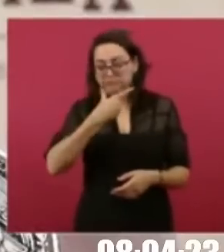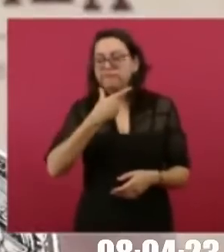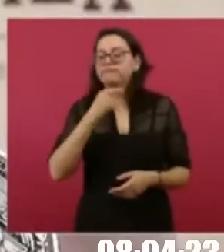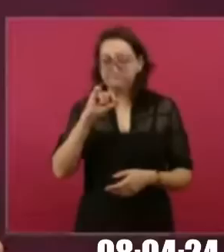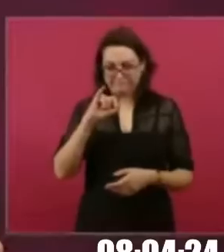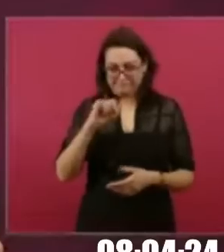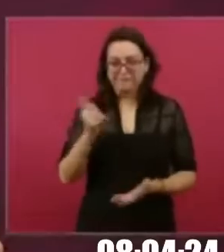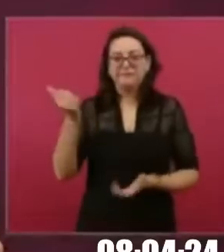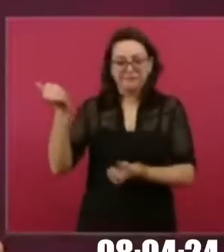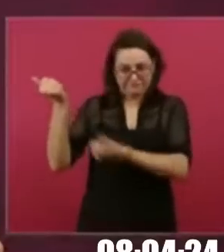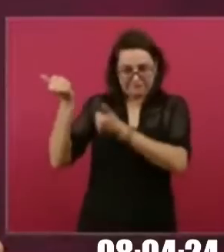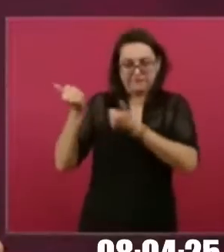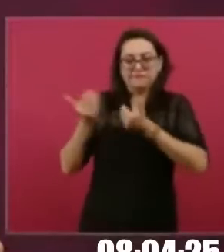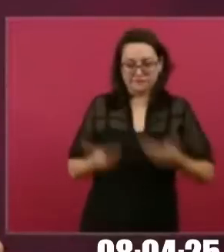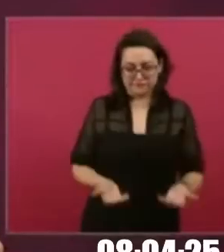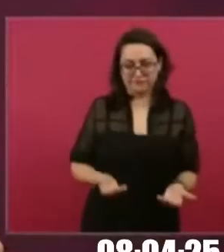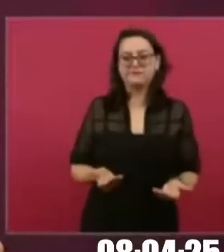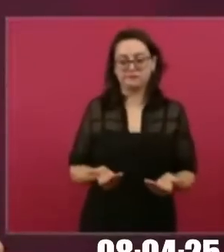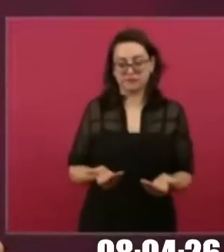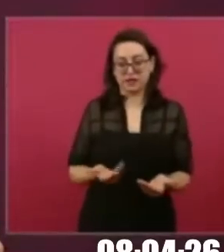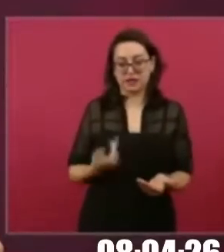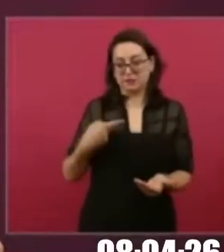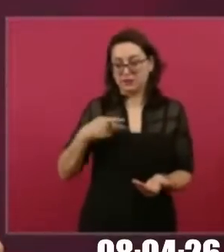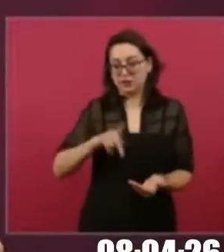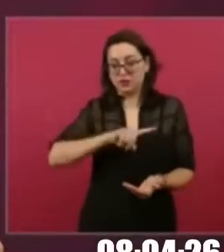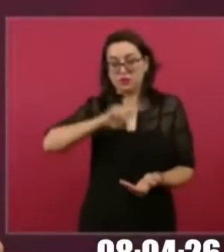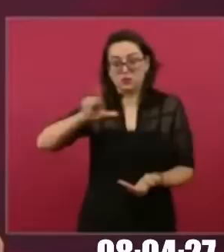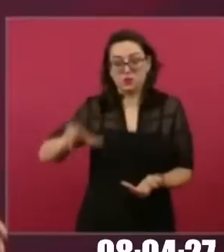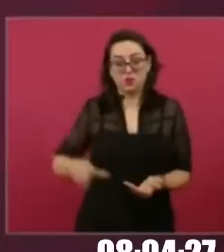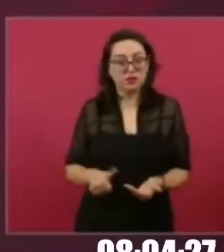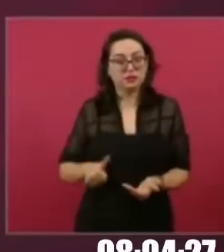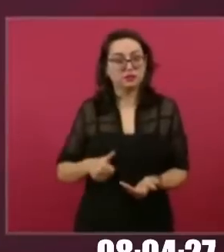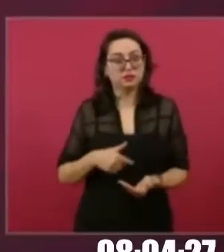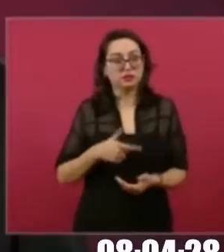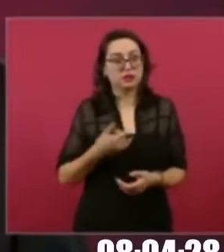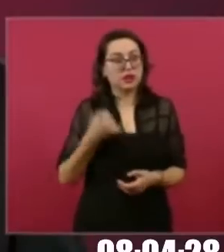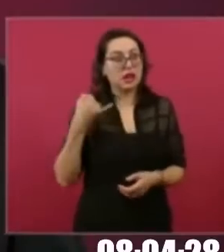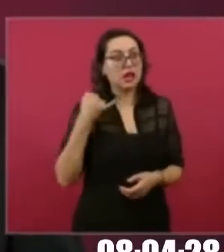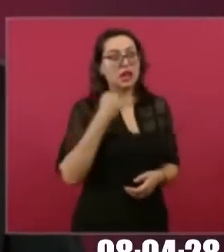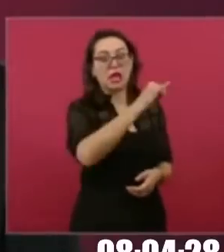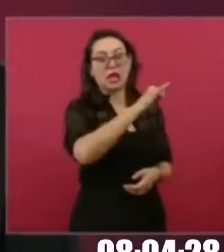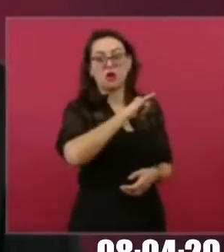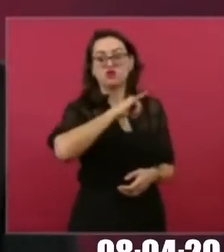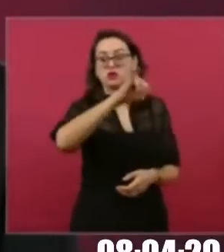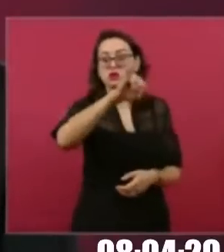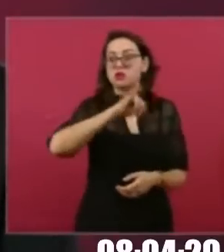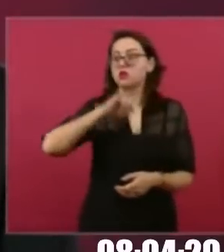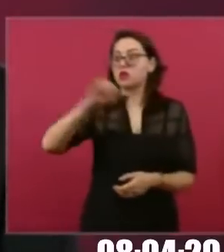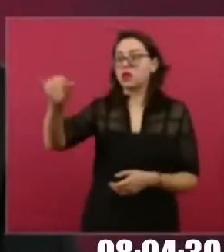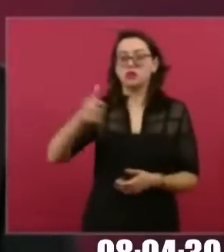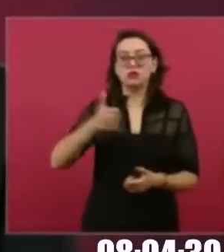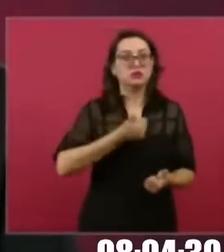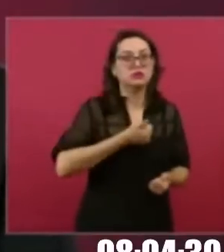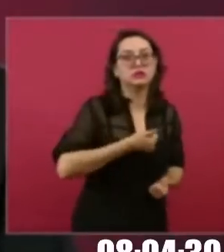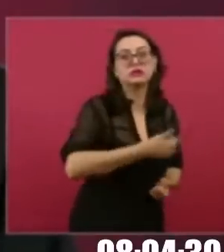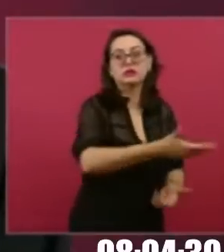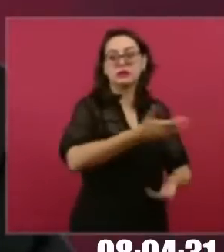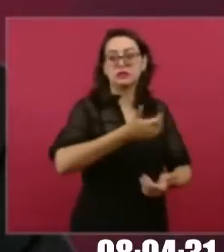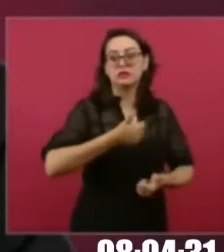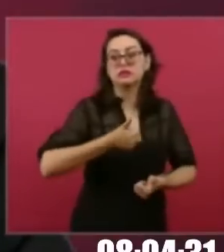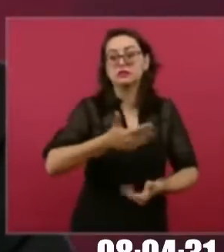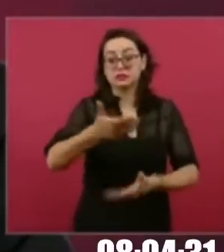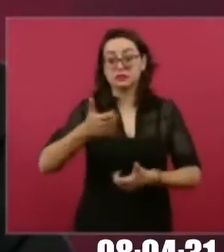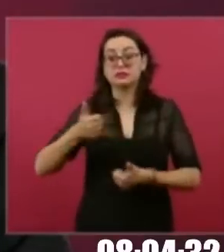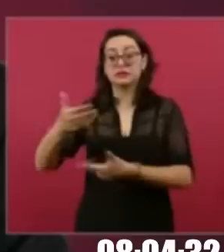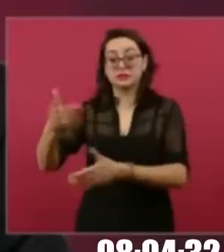es muy ubicada en el desierto las dispersión de nuestras comunidades Pues todos los que